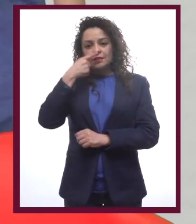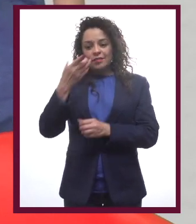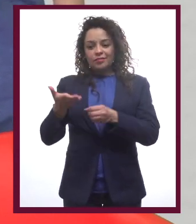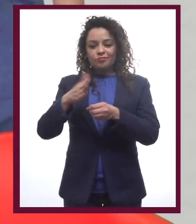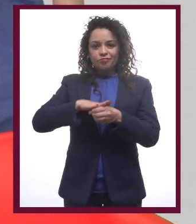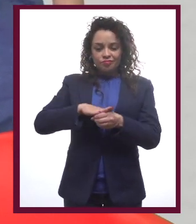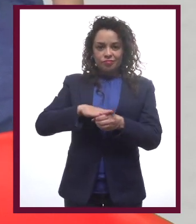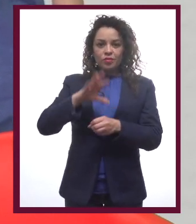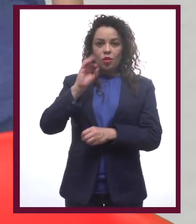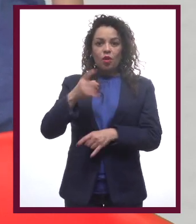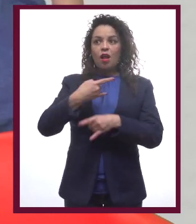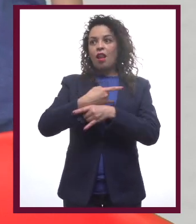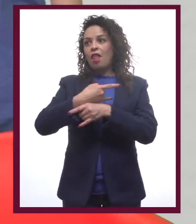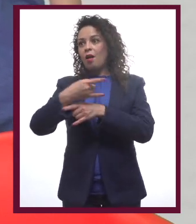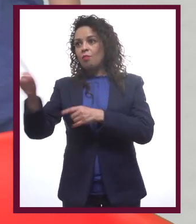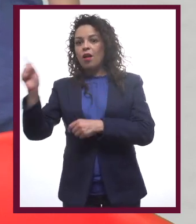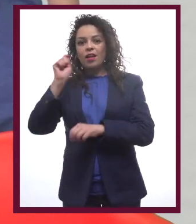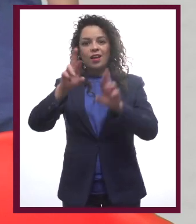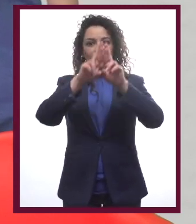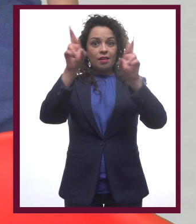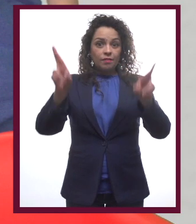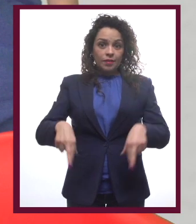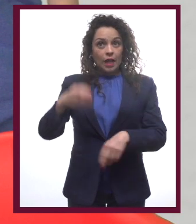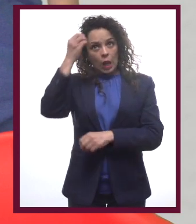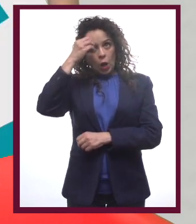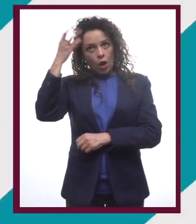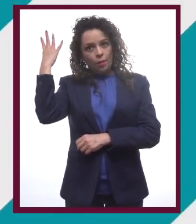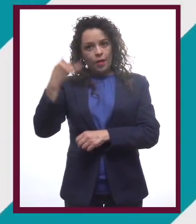O como dejar abierta la puerta del refrigerador.